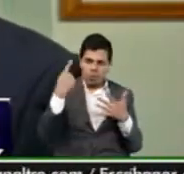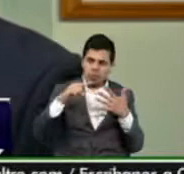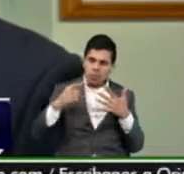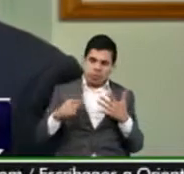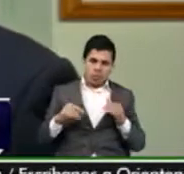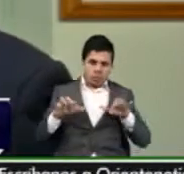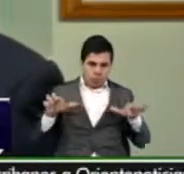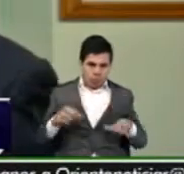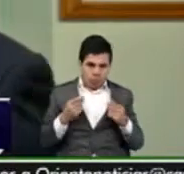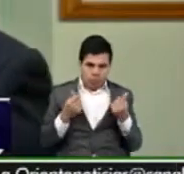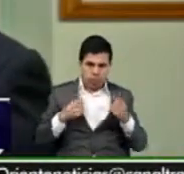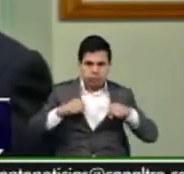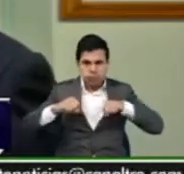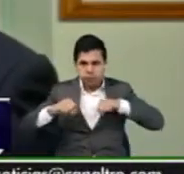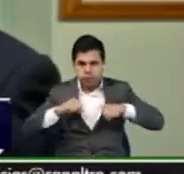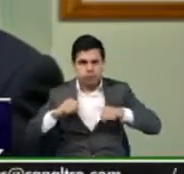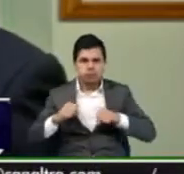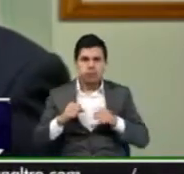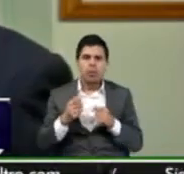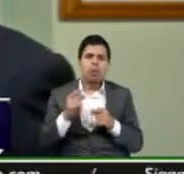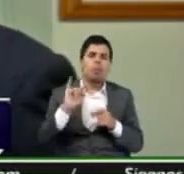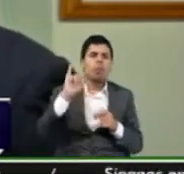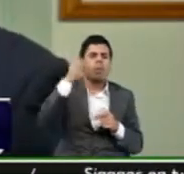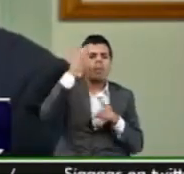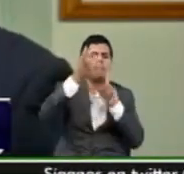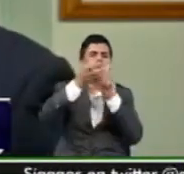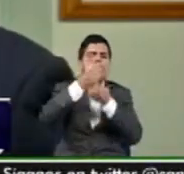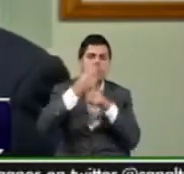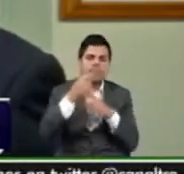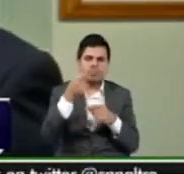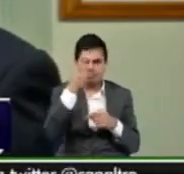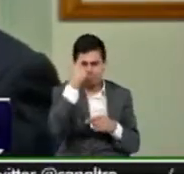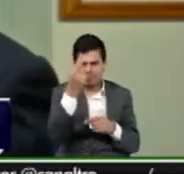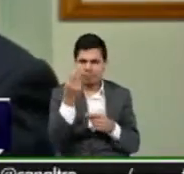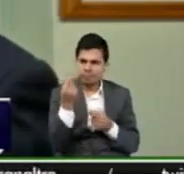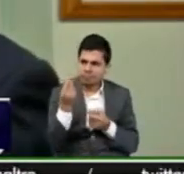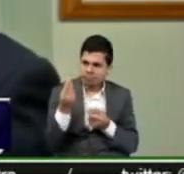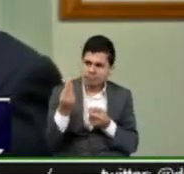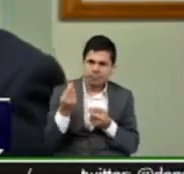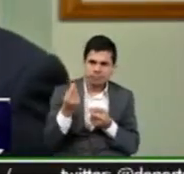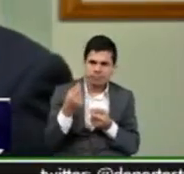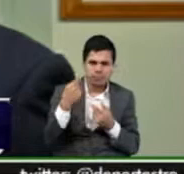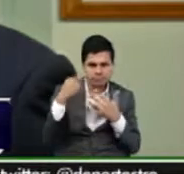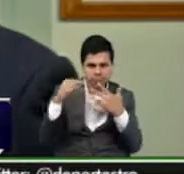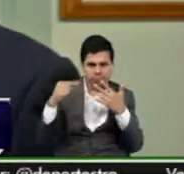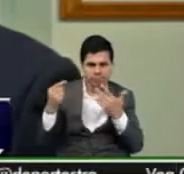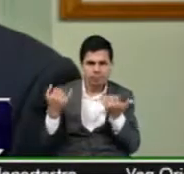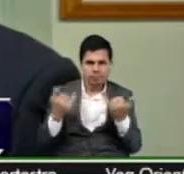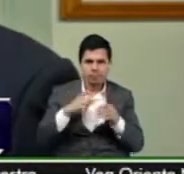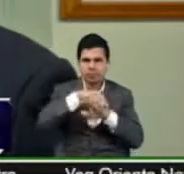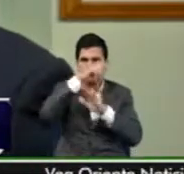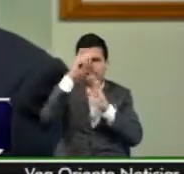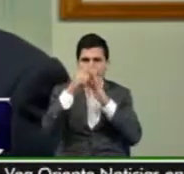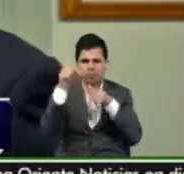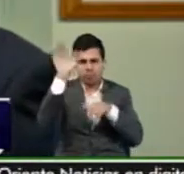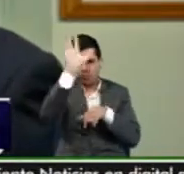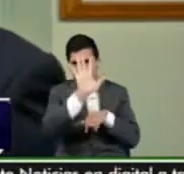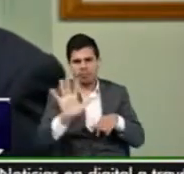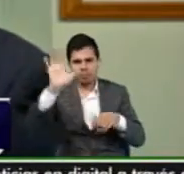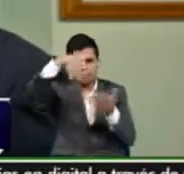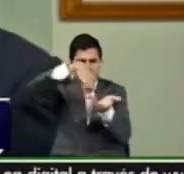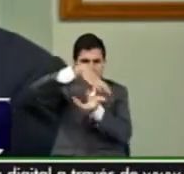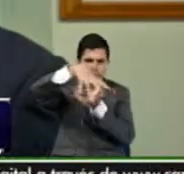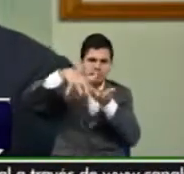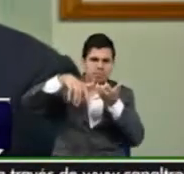de financiación y una de las fuentes de financiación indudablemente es el tema del dinero que tienen que dar los entes territoriales en este caso el departamento de Santander